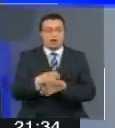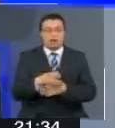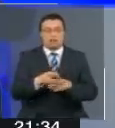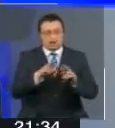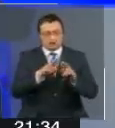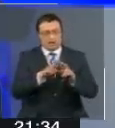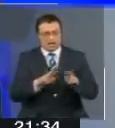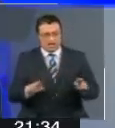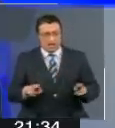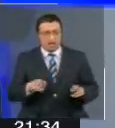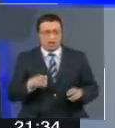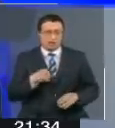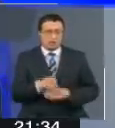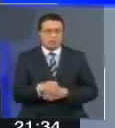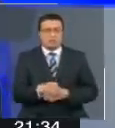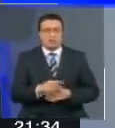tranquila,